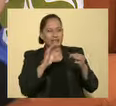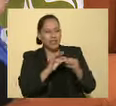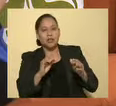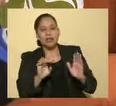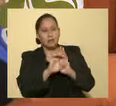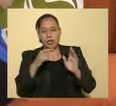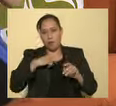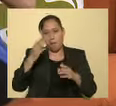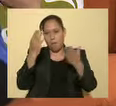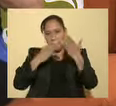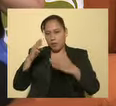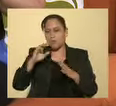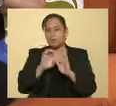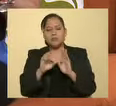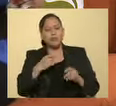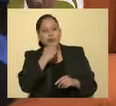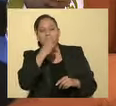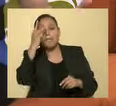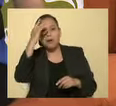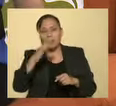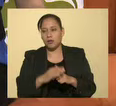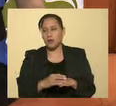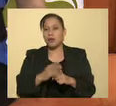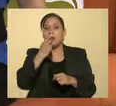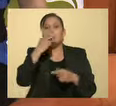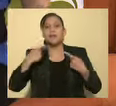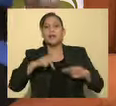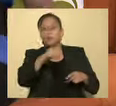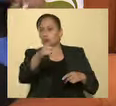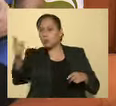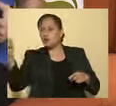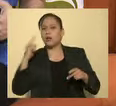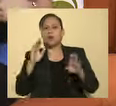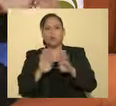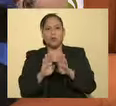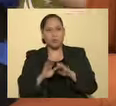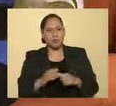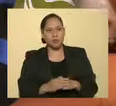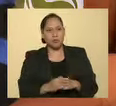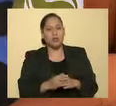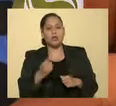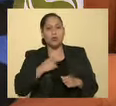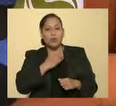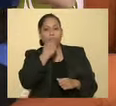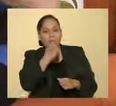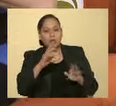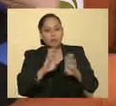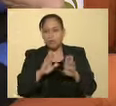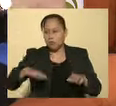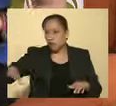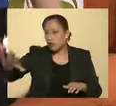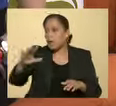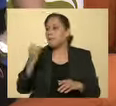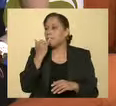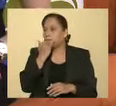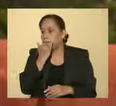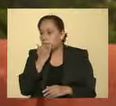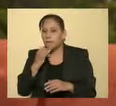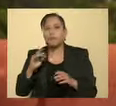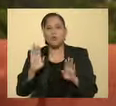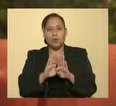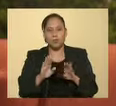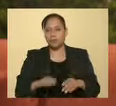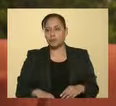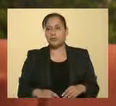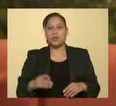yo a ti no, bueno, yo se lo comunico a Paola, a la gente que está alrededor mía. Ah, ok. Para entonces crear, exactamente. Claro,